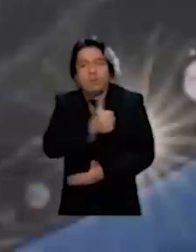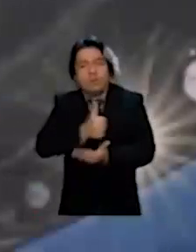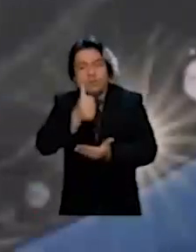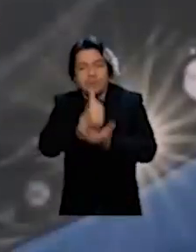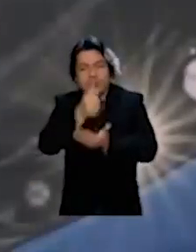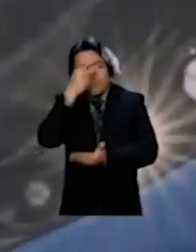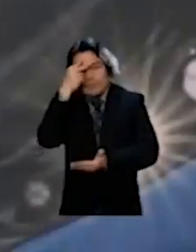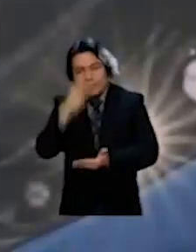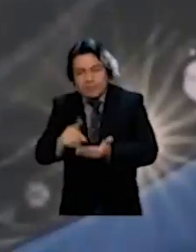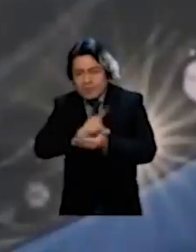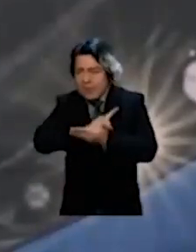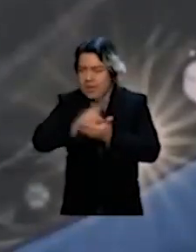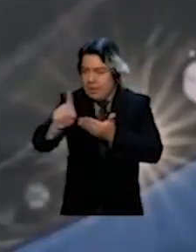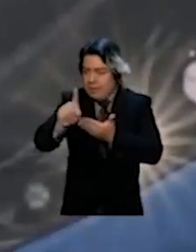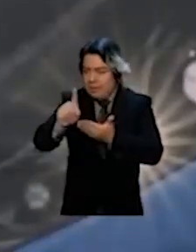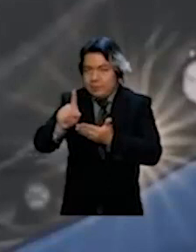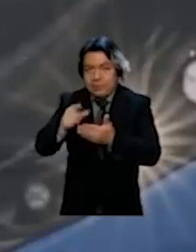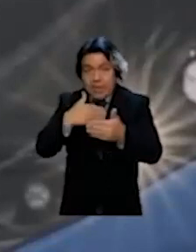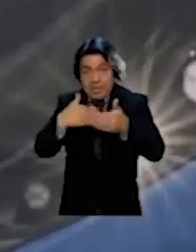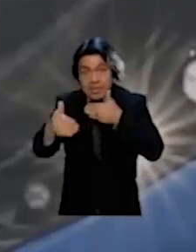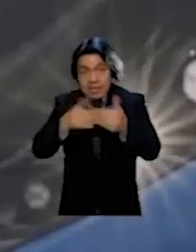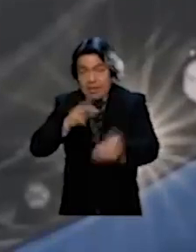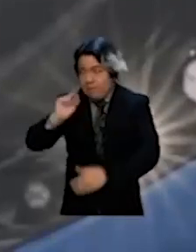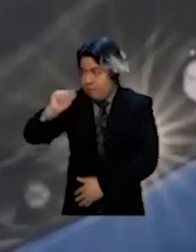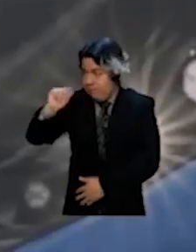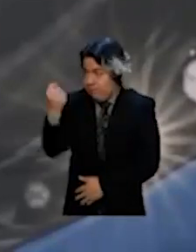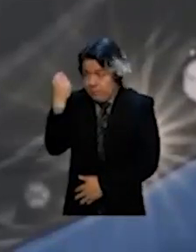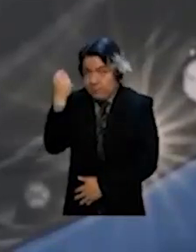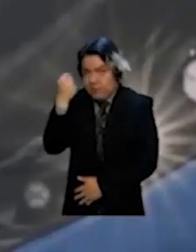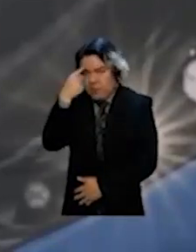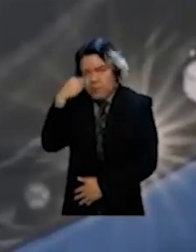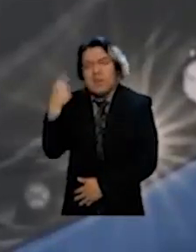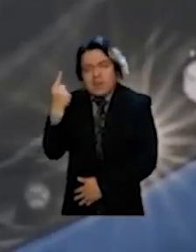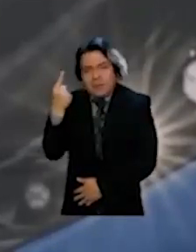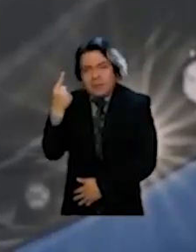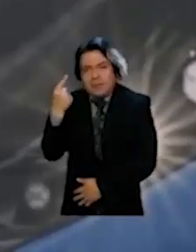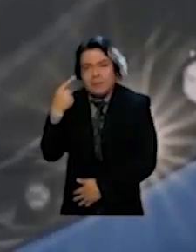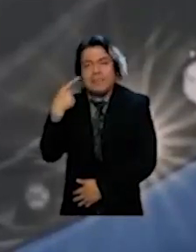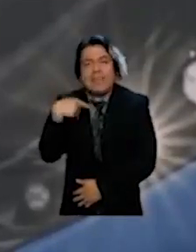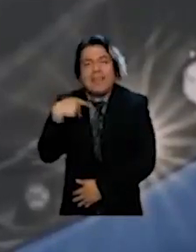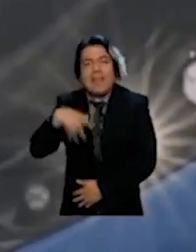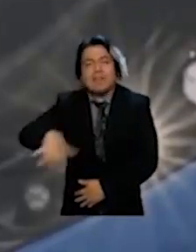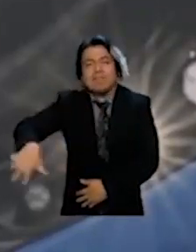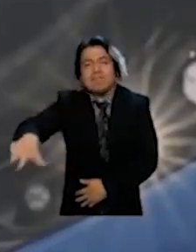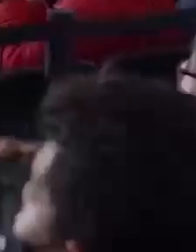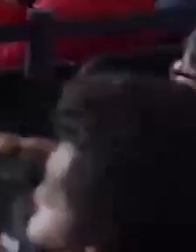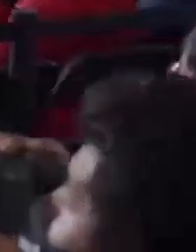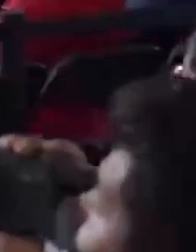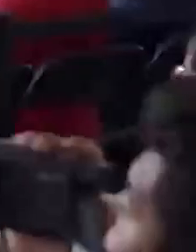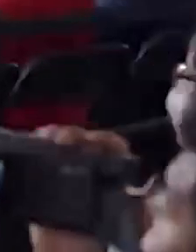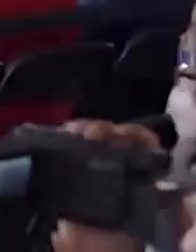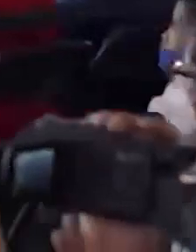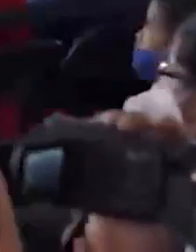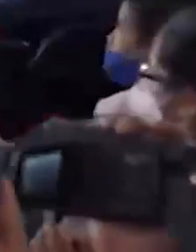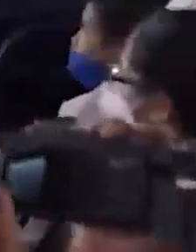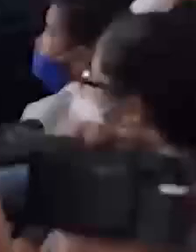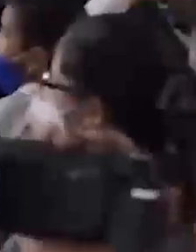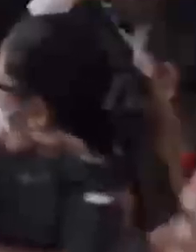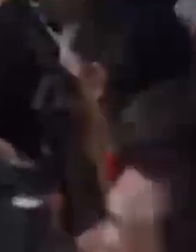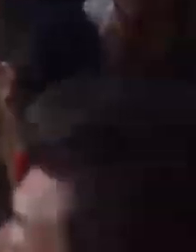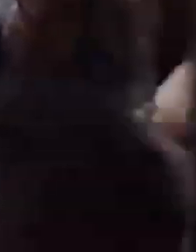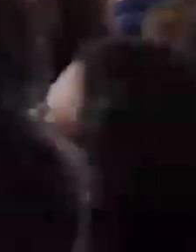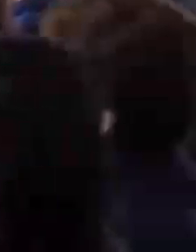e innovación tecnológica para beneficio de los habitantes de la ciudad cumplimos